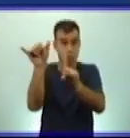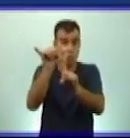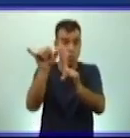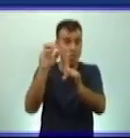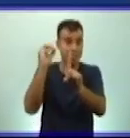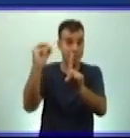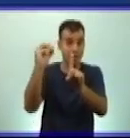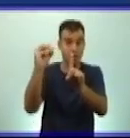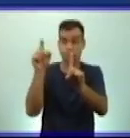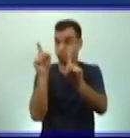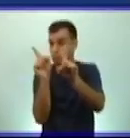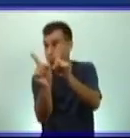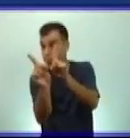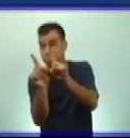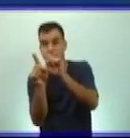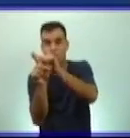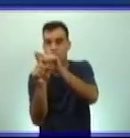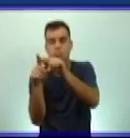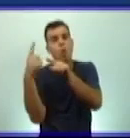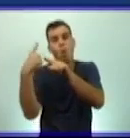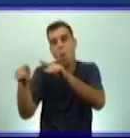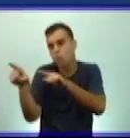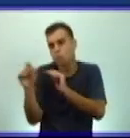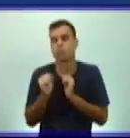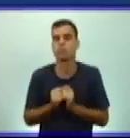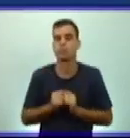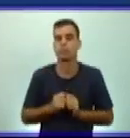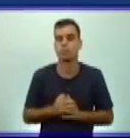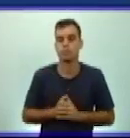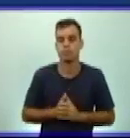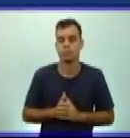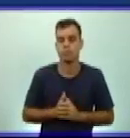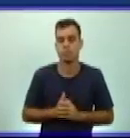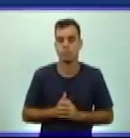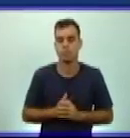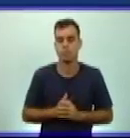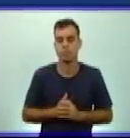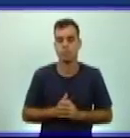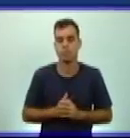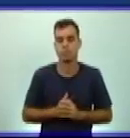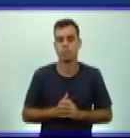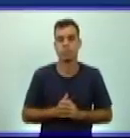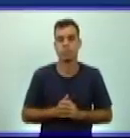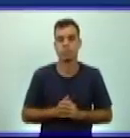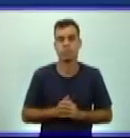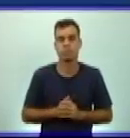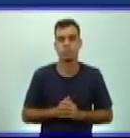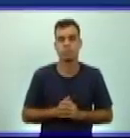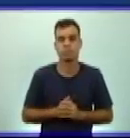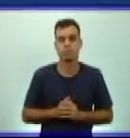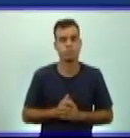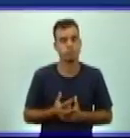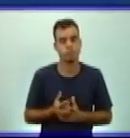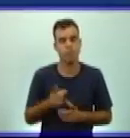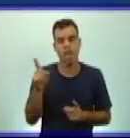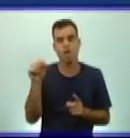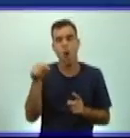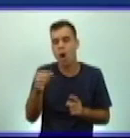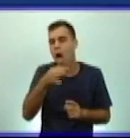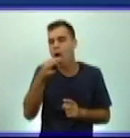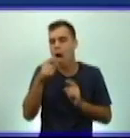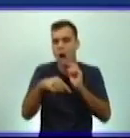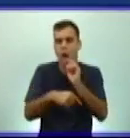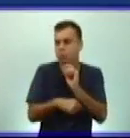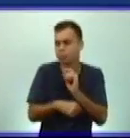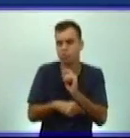angular que tiene el cuerpo en este instante de tiempo, que no lo vamos a tener en consideración ahora, si no estaríamos ya cayendo dentro de otras magnitudes físicas.